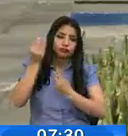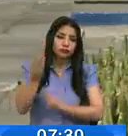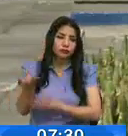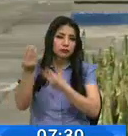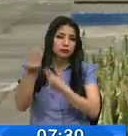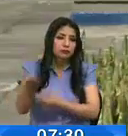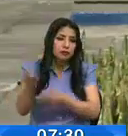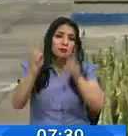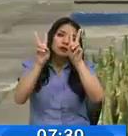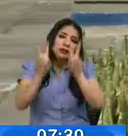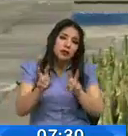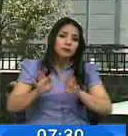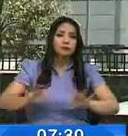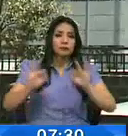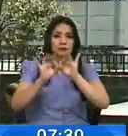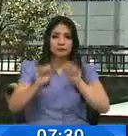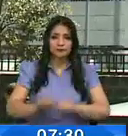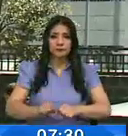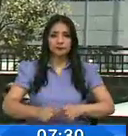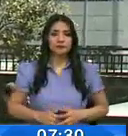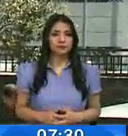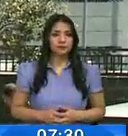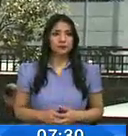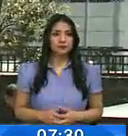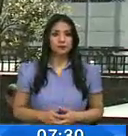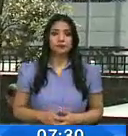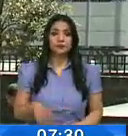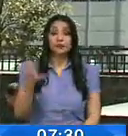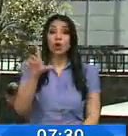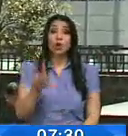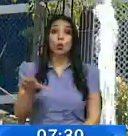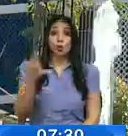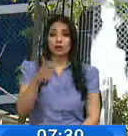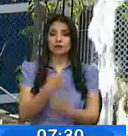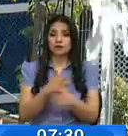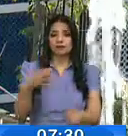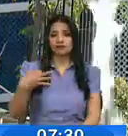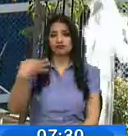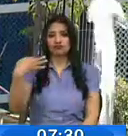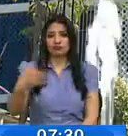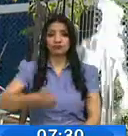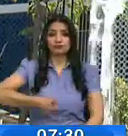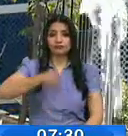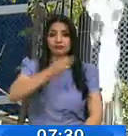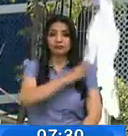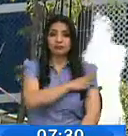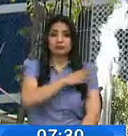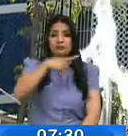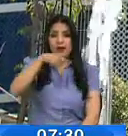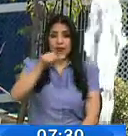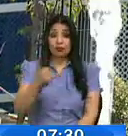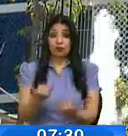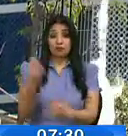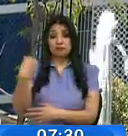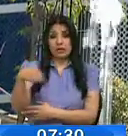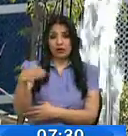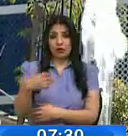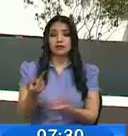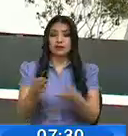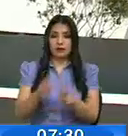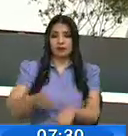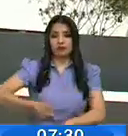todo lo que sea importante. El lunes rindió su versión libre y voluntaria el general Pablo Aguirre. Para este miércoles está previsto